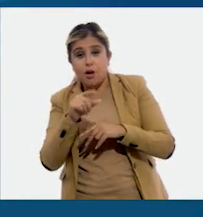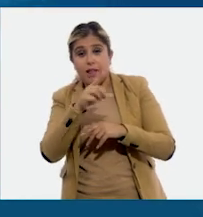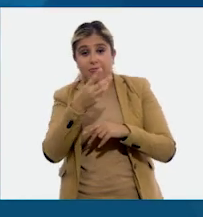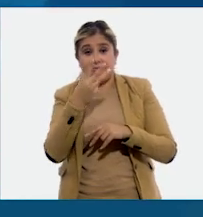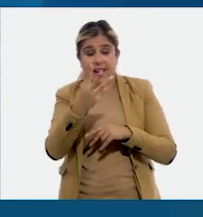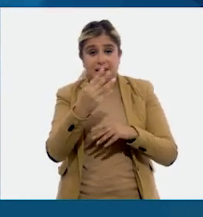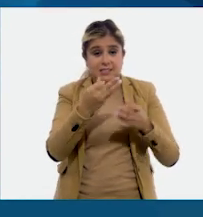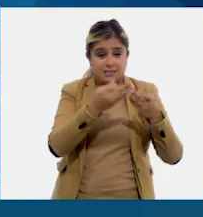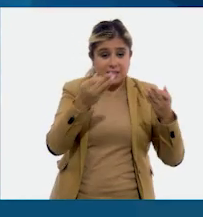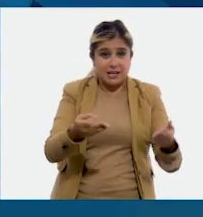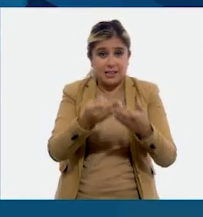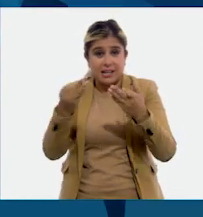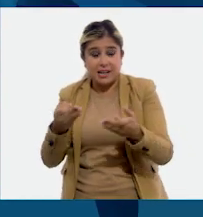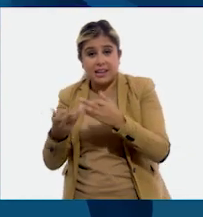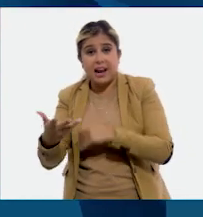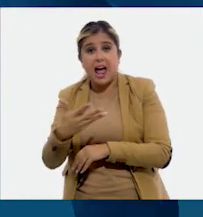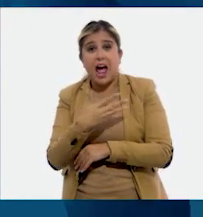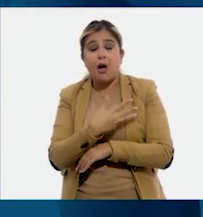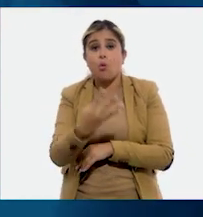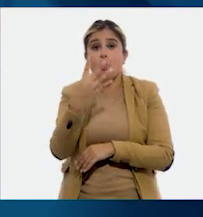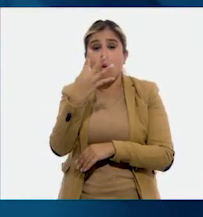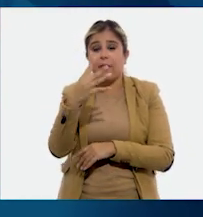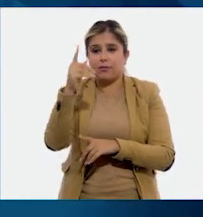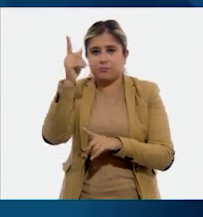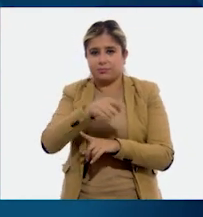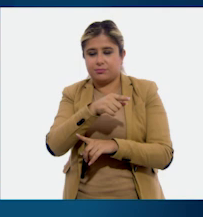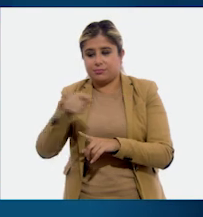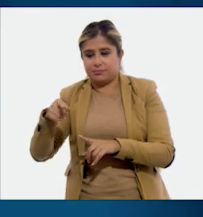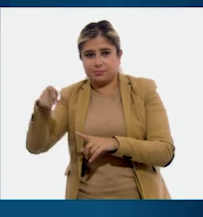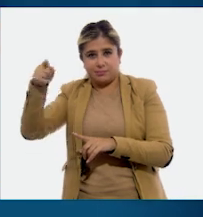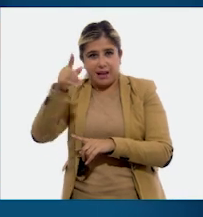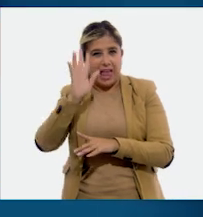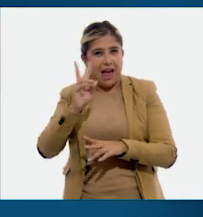3 terrenos tienen 4 lados. ¿Los vieron?